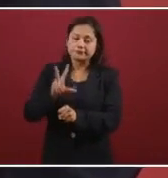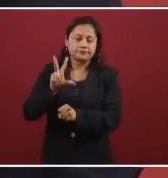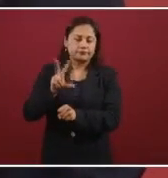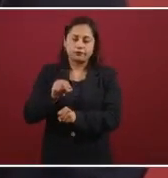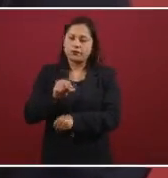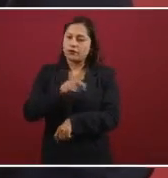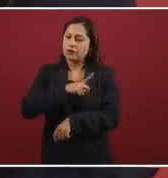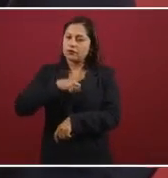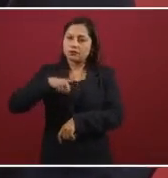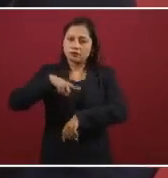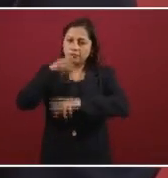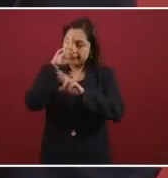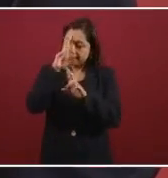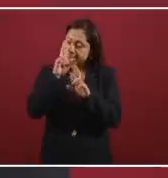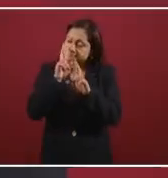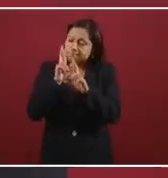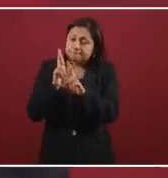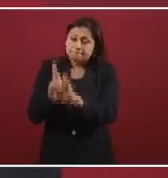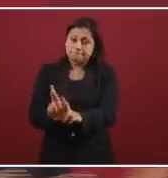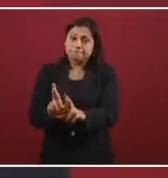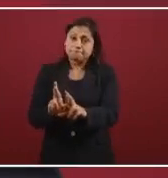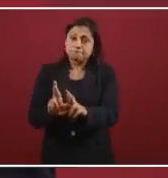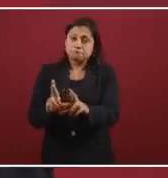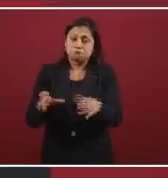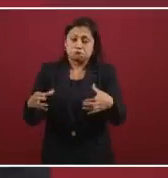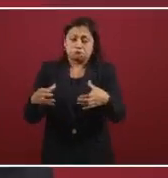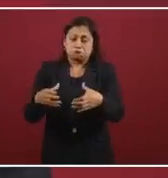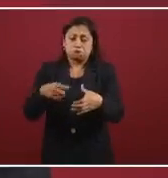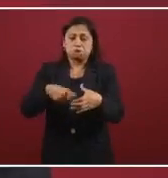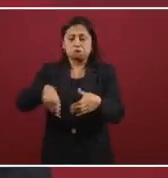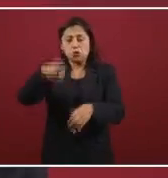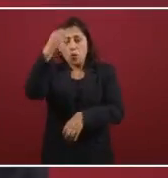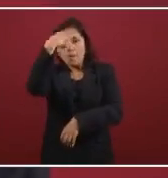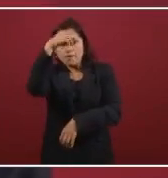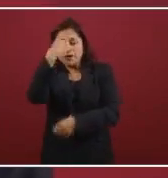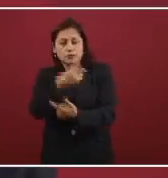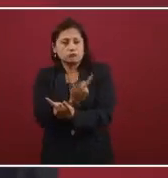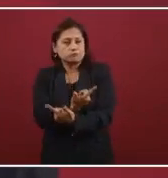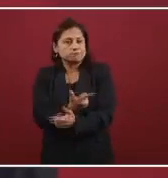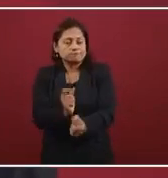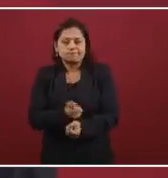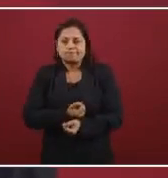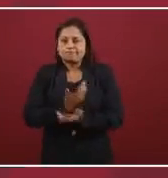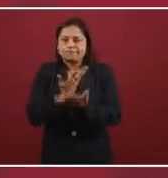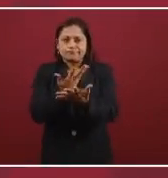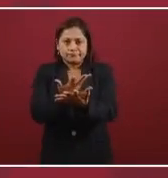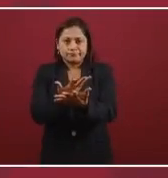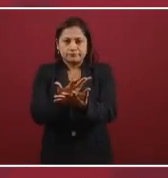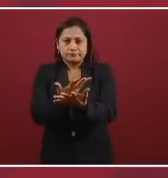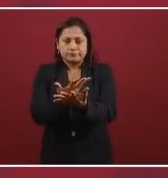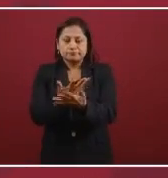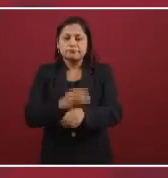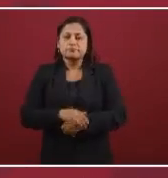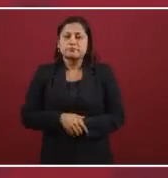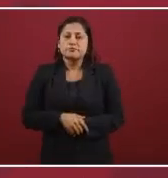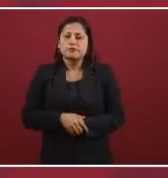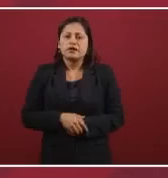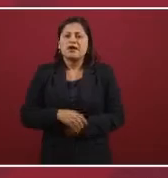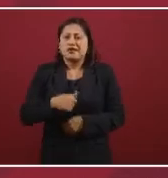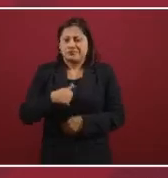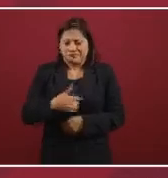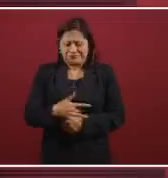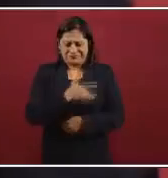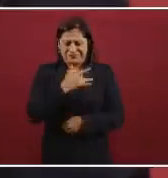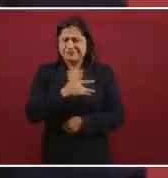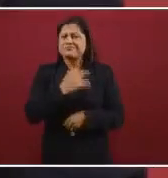la libertad de manifestación, equilibrar todo eso y llegar a un acuerdo. Yo estoy seguro que se